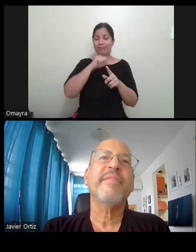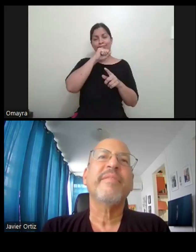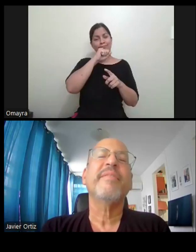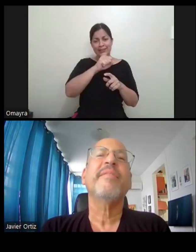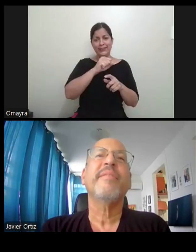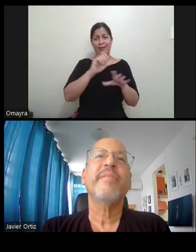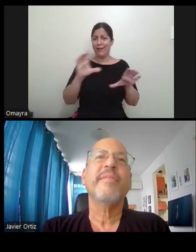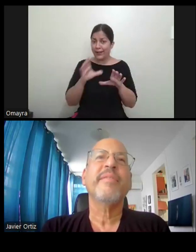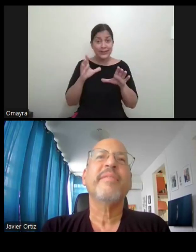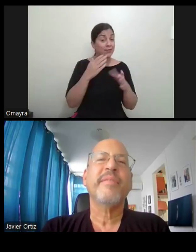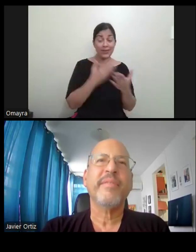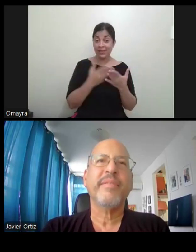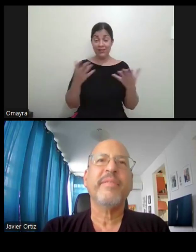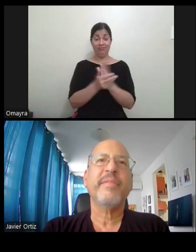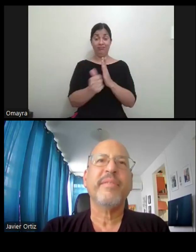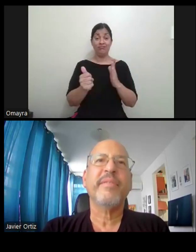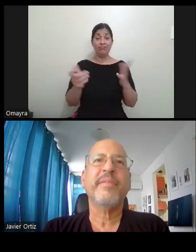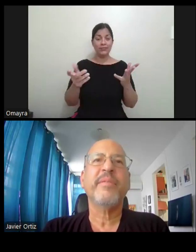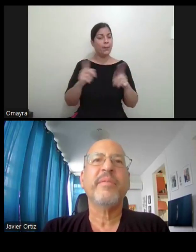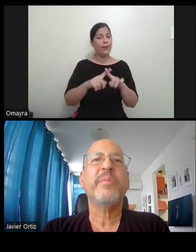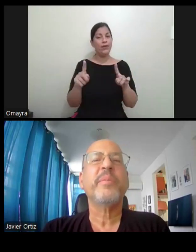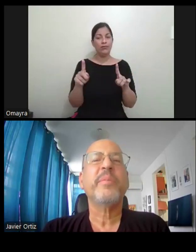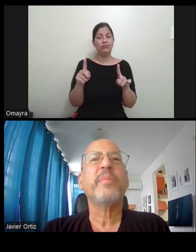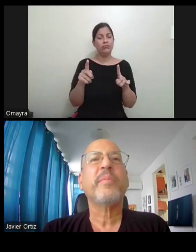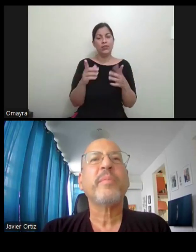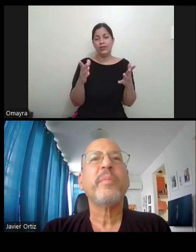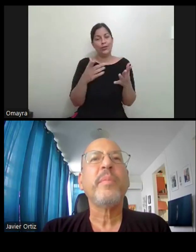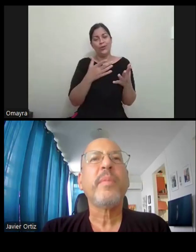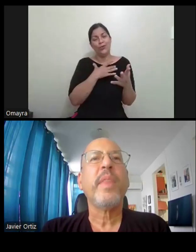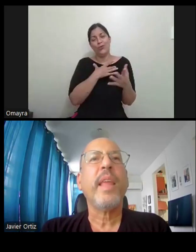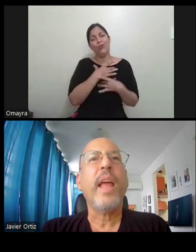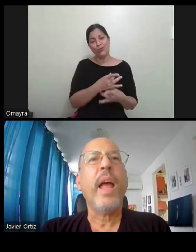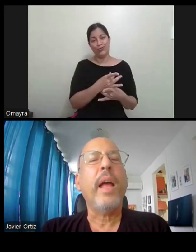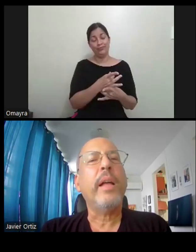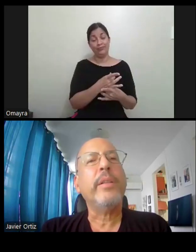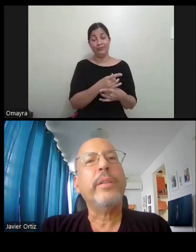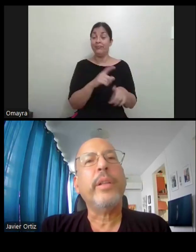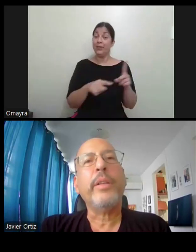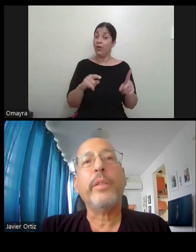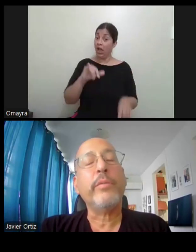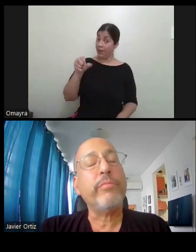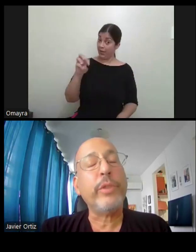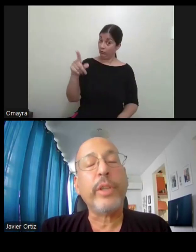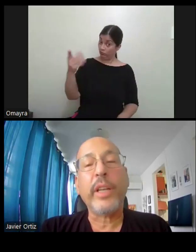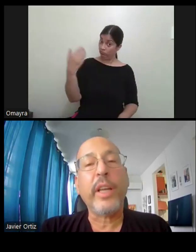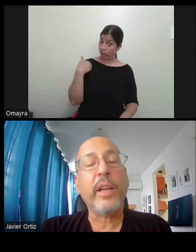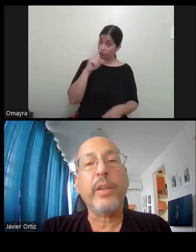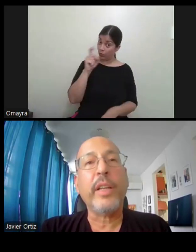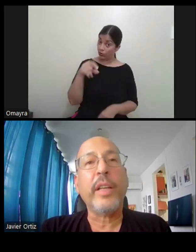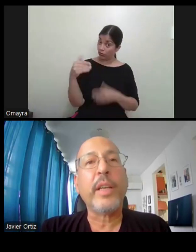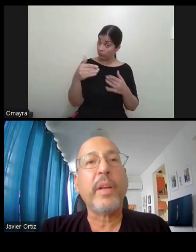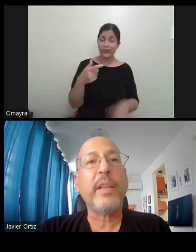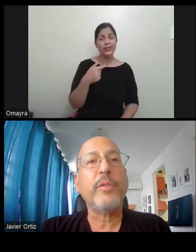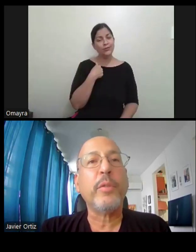muy bien también, pero tú sabes, es una cosa que nos gusta, pero anyway. Javier, tú tenías una pregunta antes de yo zumba la mía. Zumba. Yo quería